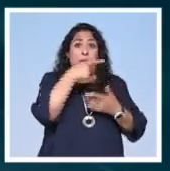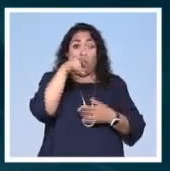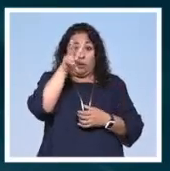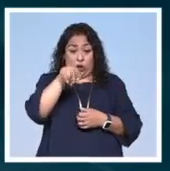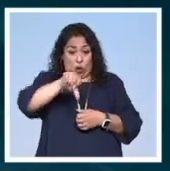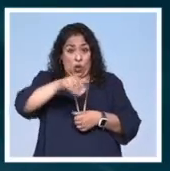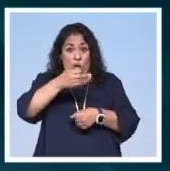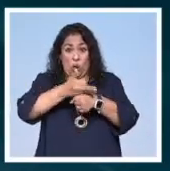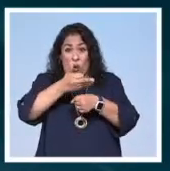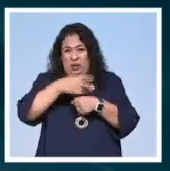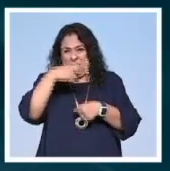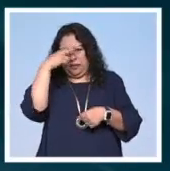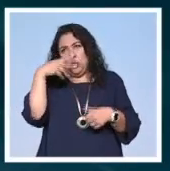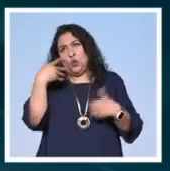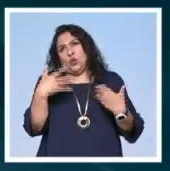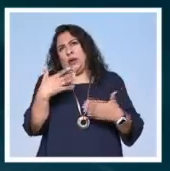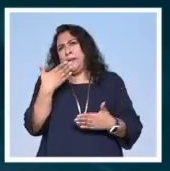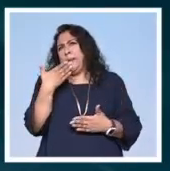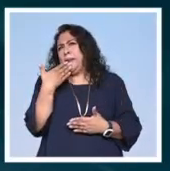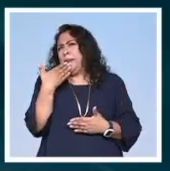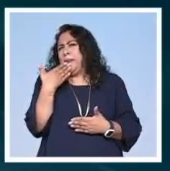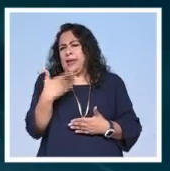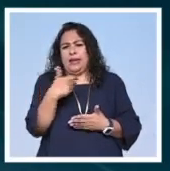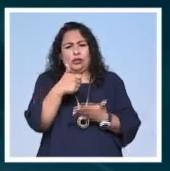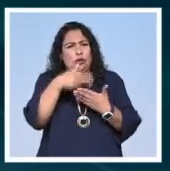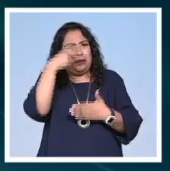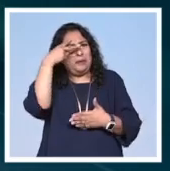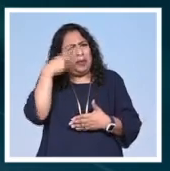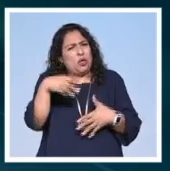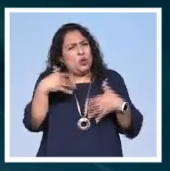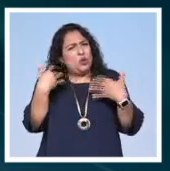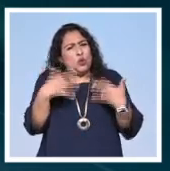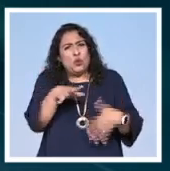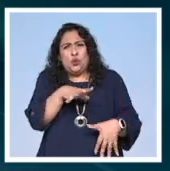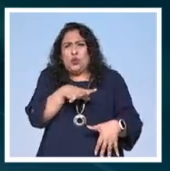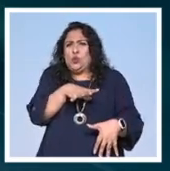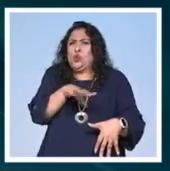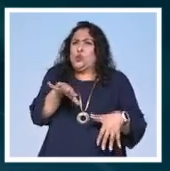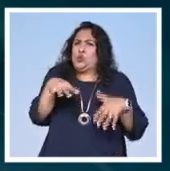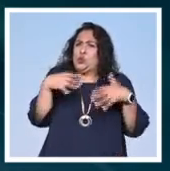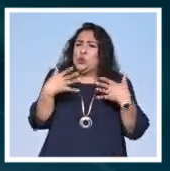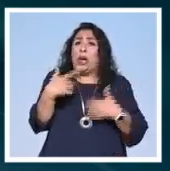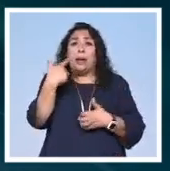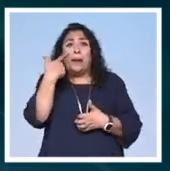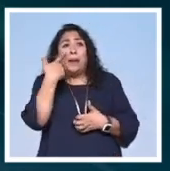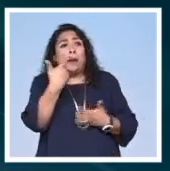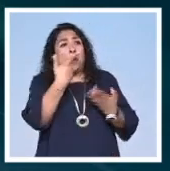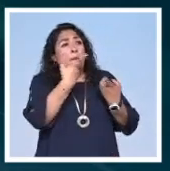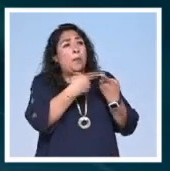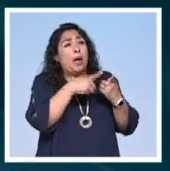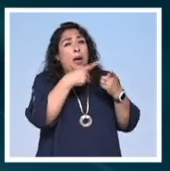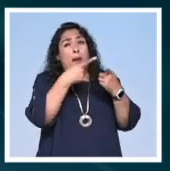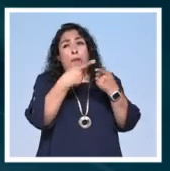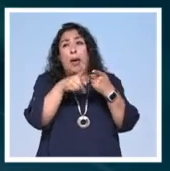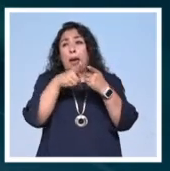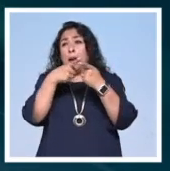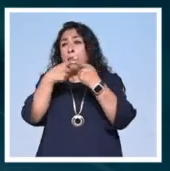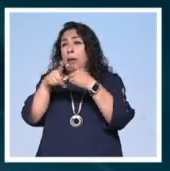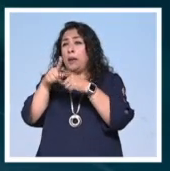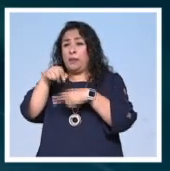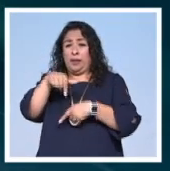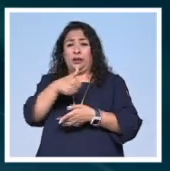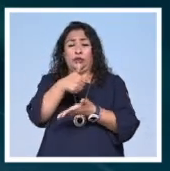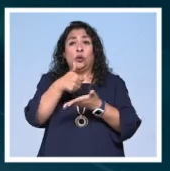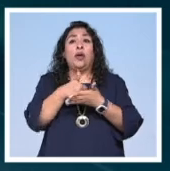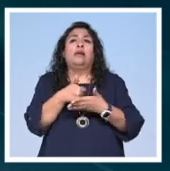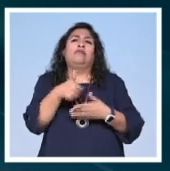ahorita México está en su mejor momento la Ciudad de México está en un momento impresionante se refleja la diversidad de esta ciudad